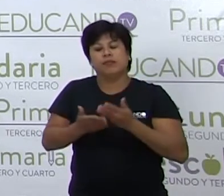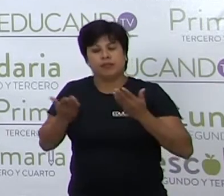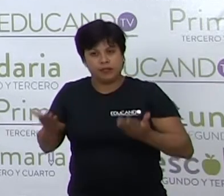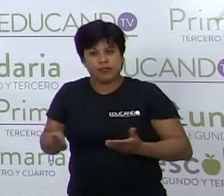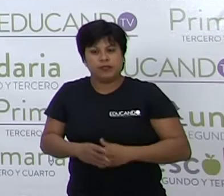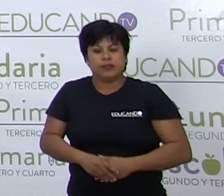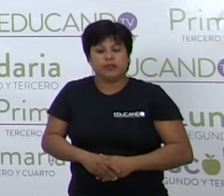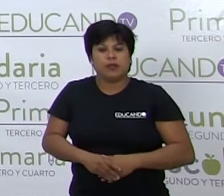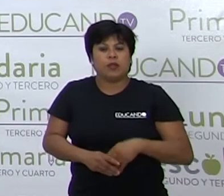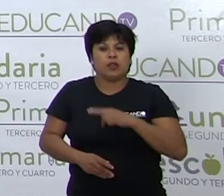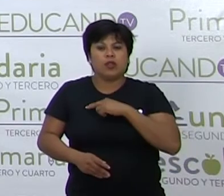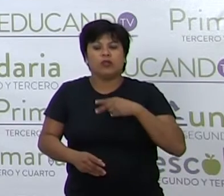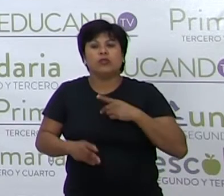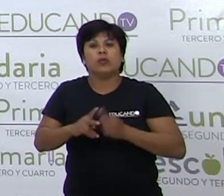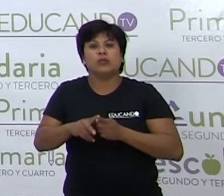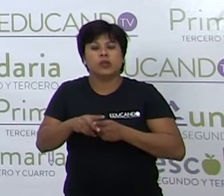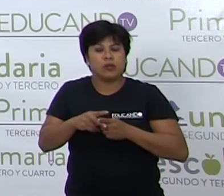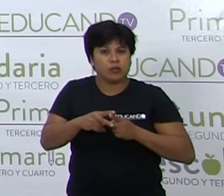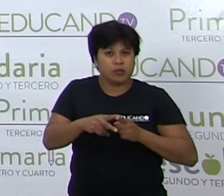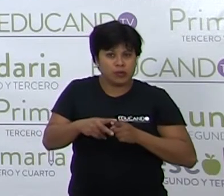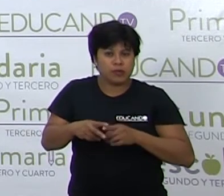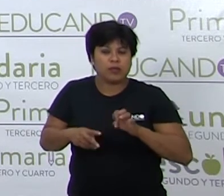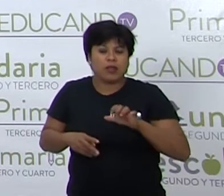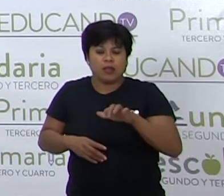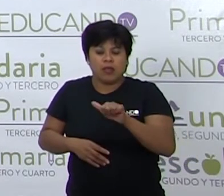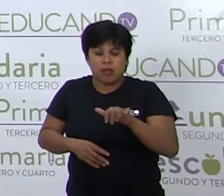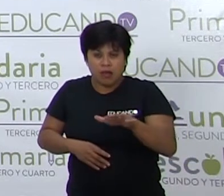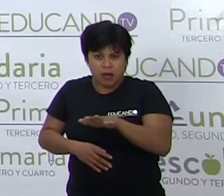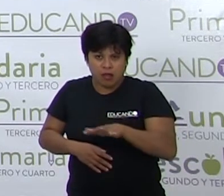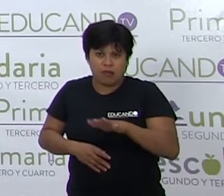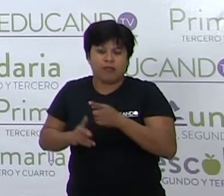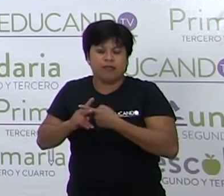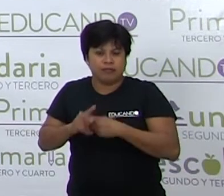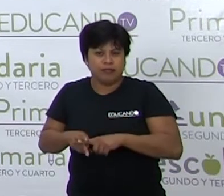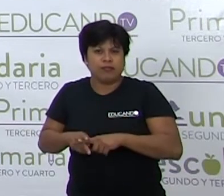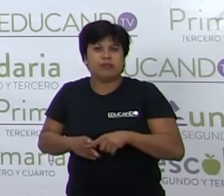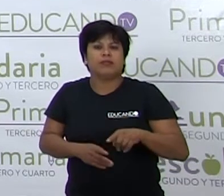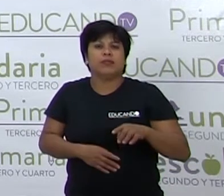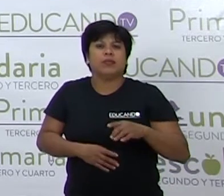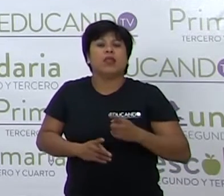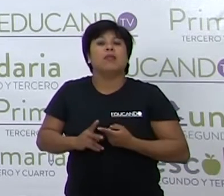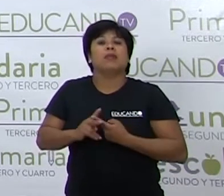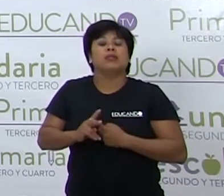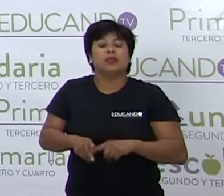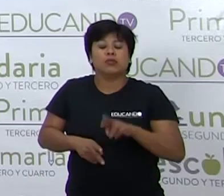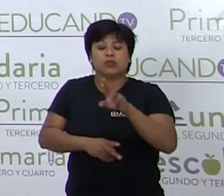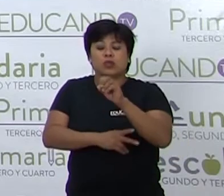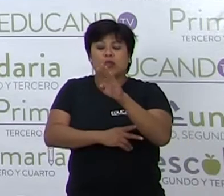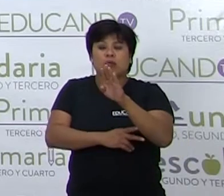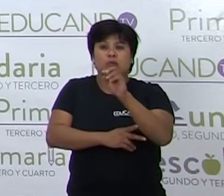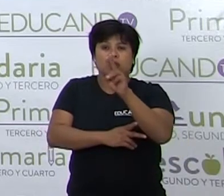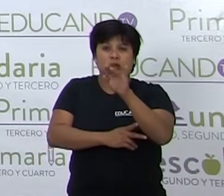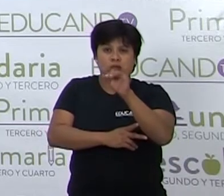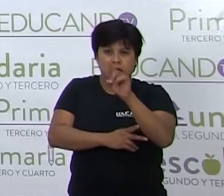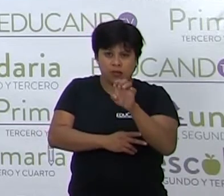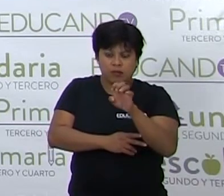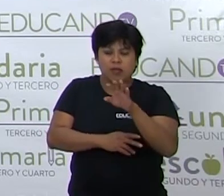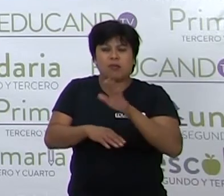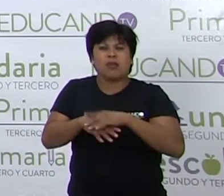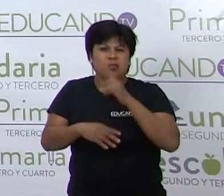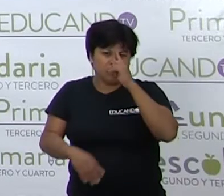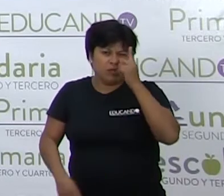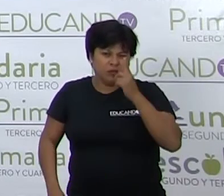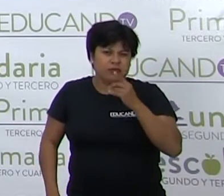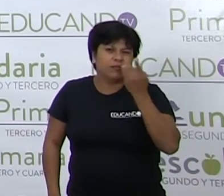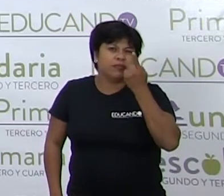vamos a calcular el área de una de ellas vamos a comenzar con el romboide que es un poquito más sencillo te parece